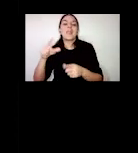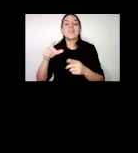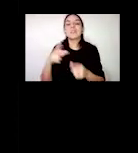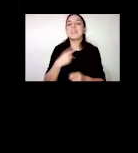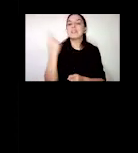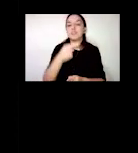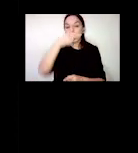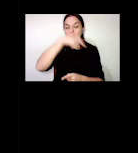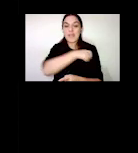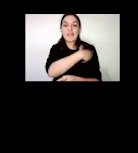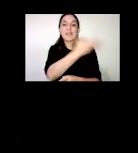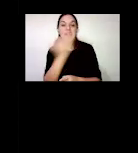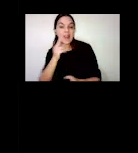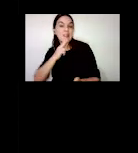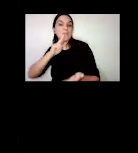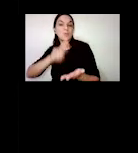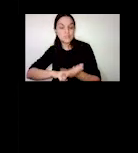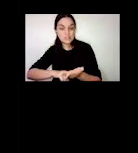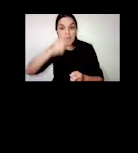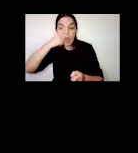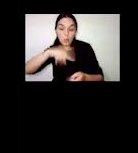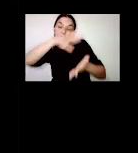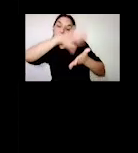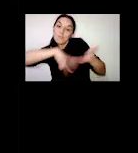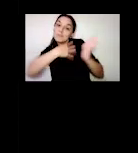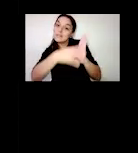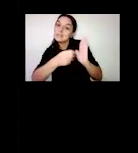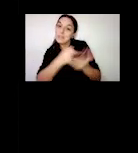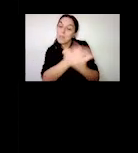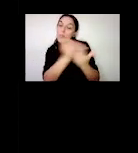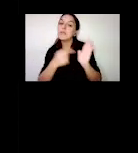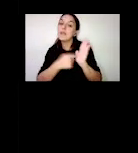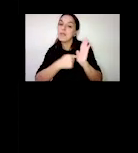índice publicado por las tablas de la Dirección General Impositiva pertenece a